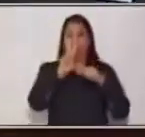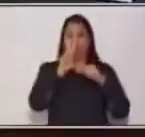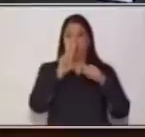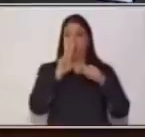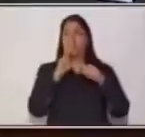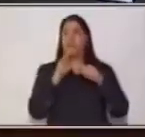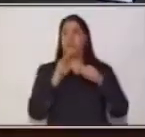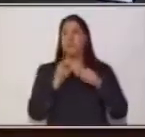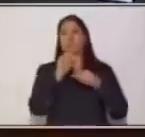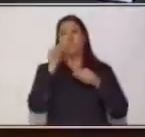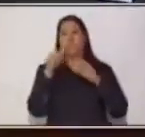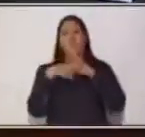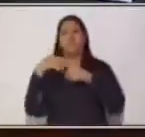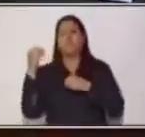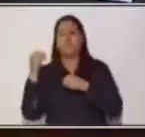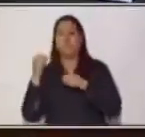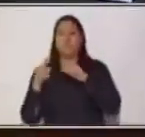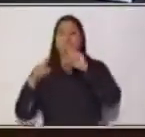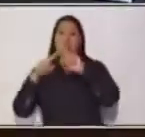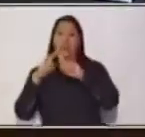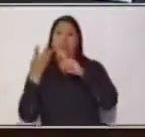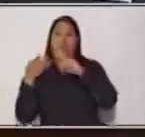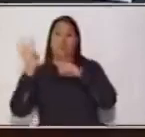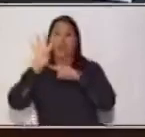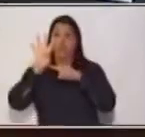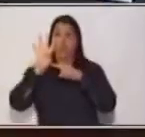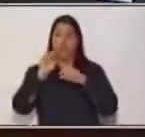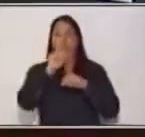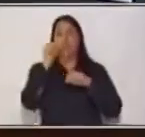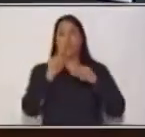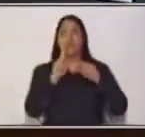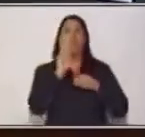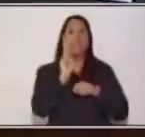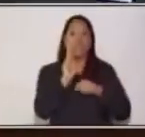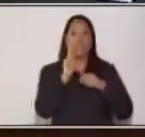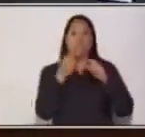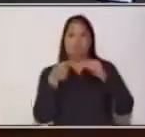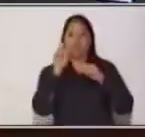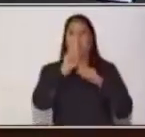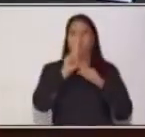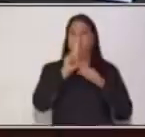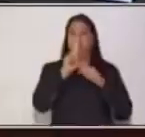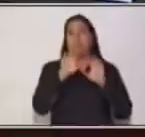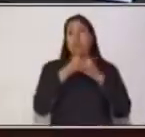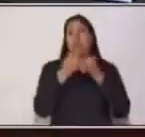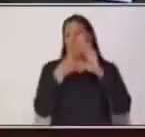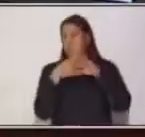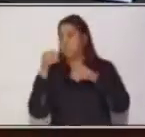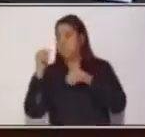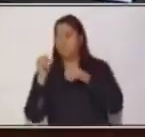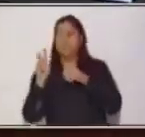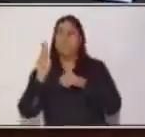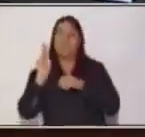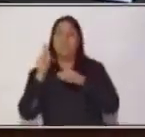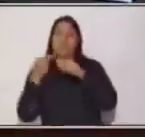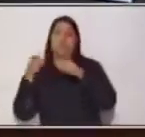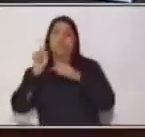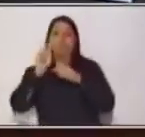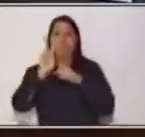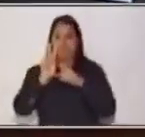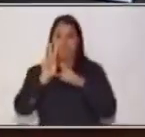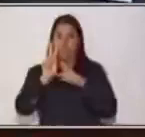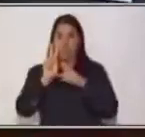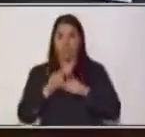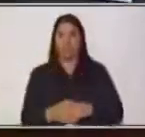x a la cuarta y a la 1 nos va a quedar como y al cuadrado.